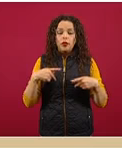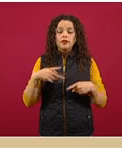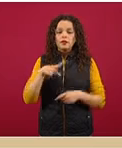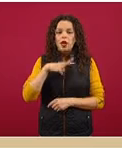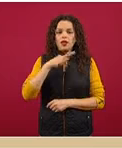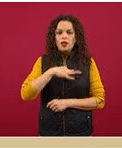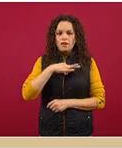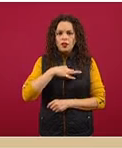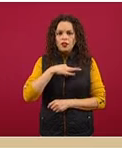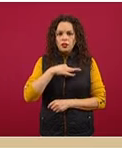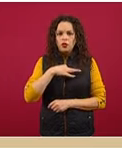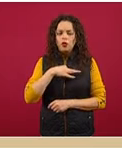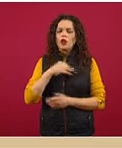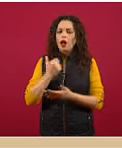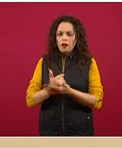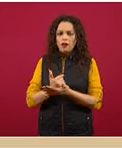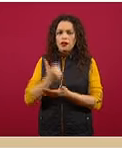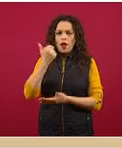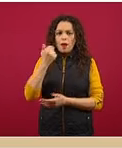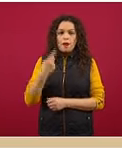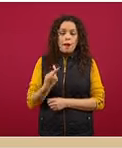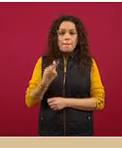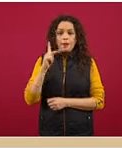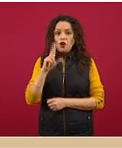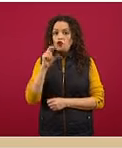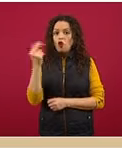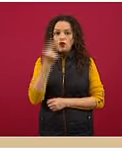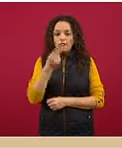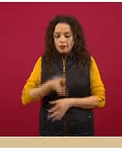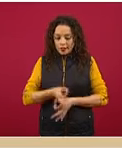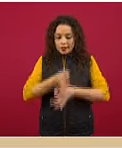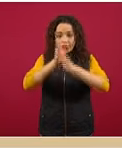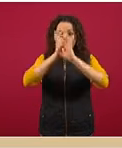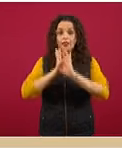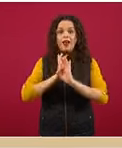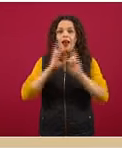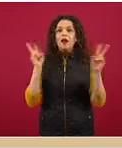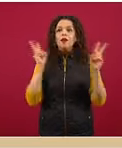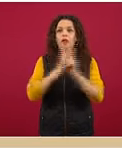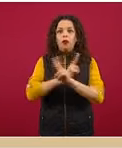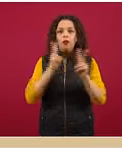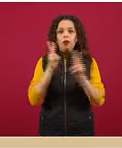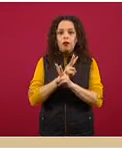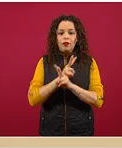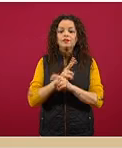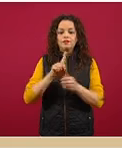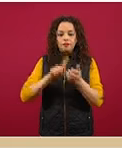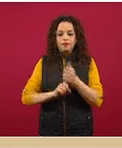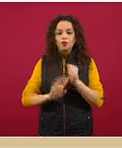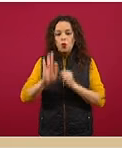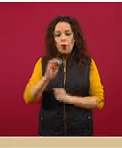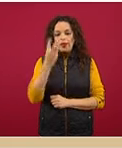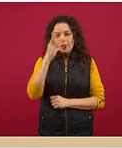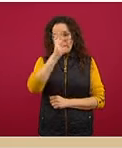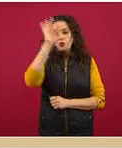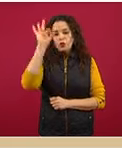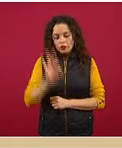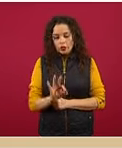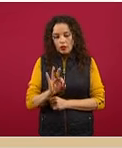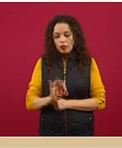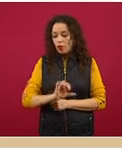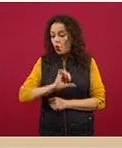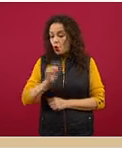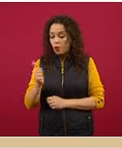infección respiratoria aguda grave, pero que no requieren de un respirador mecánico, del 43%, y una ocupación